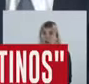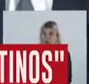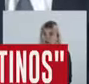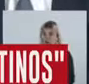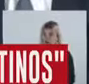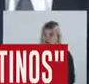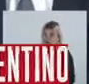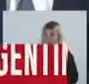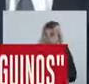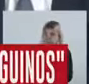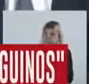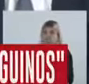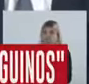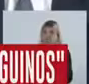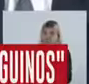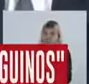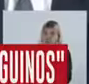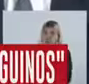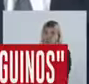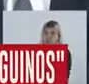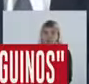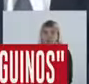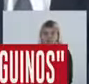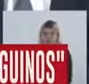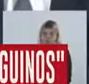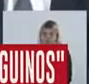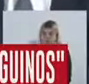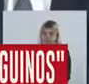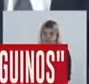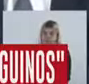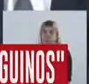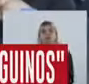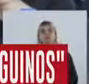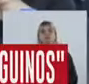muy grande, que lo hablamos con Santiago, lo hablamos con Martín Guzmán,